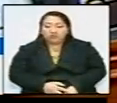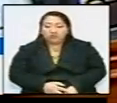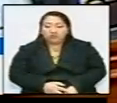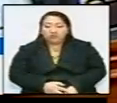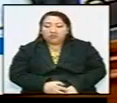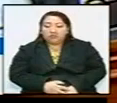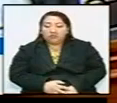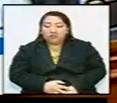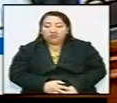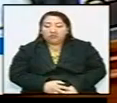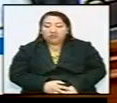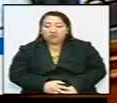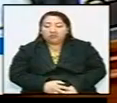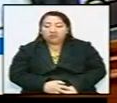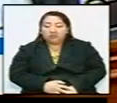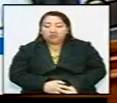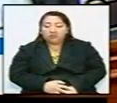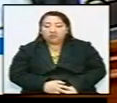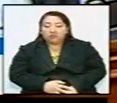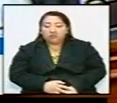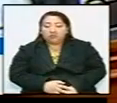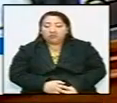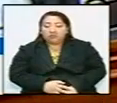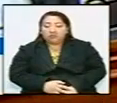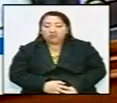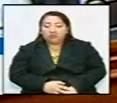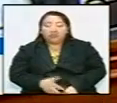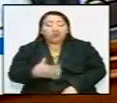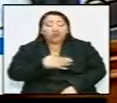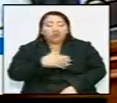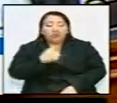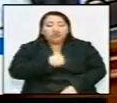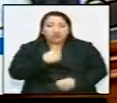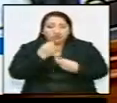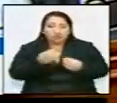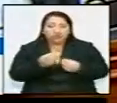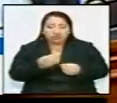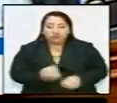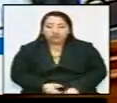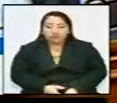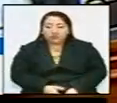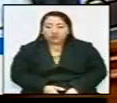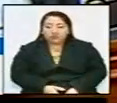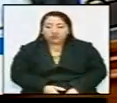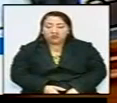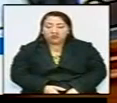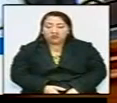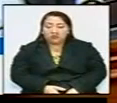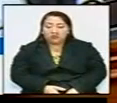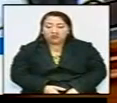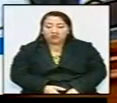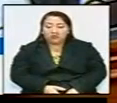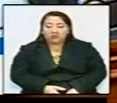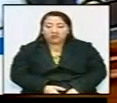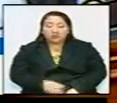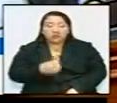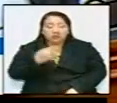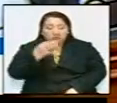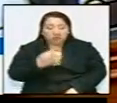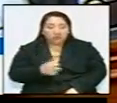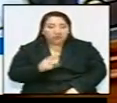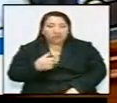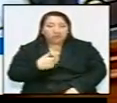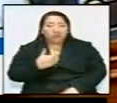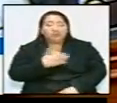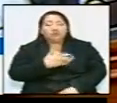yo la que he dado el primer paso. ¿Por qué? Porque se tiene que llegar a la verdad y no tenemos que tener